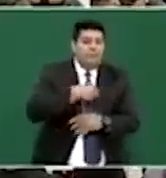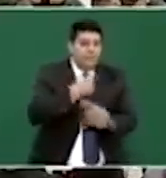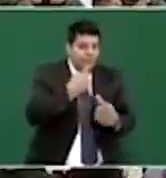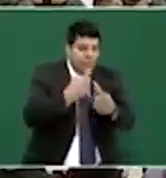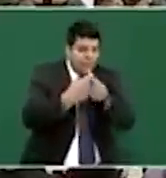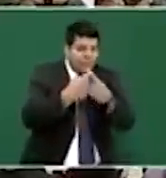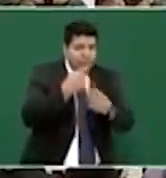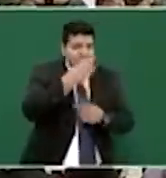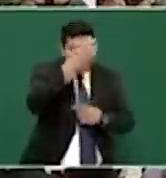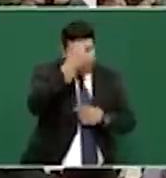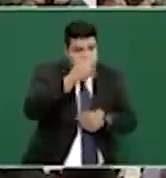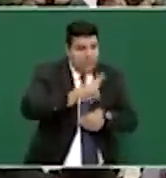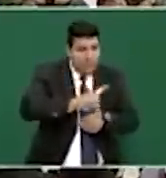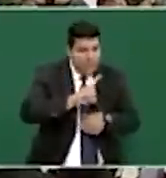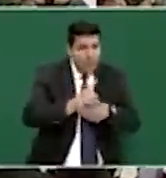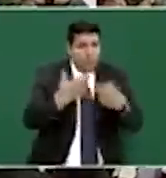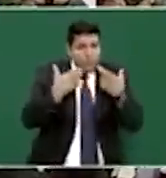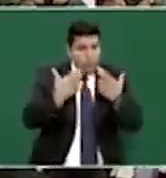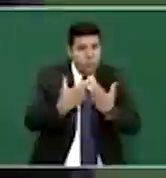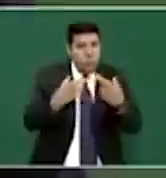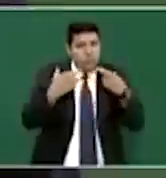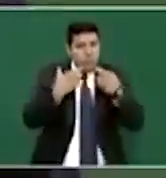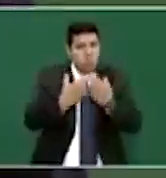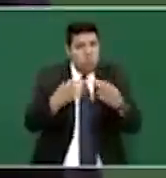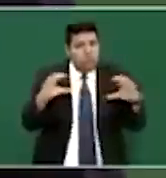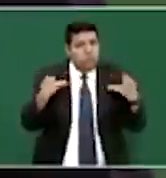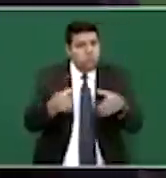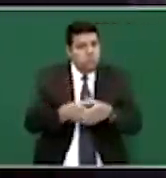por el hecho de pintar bien la raya,